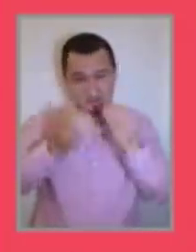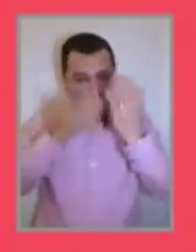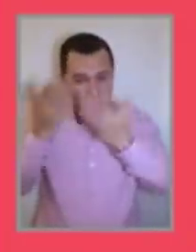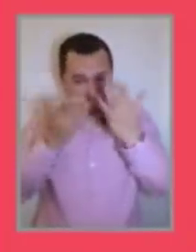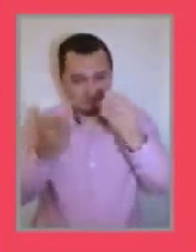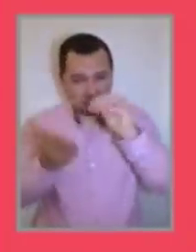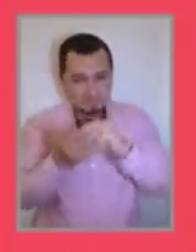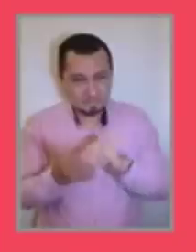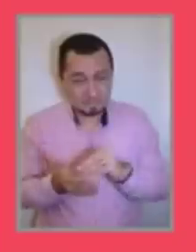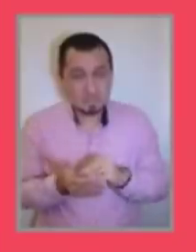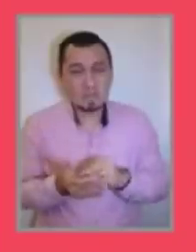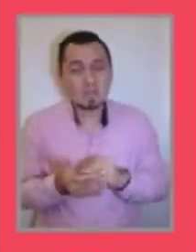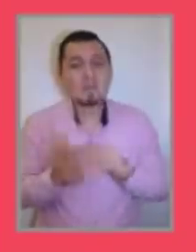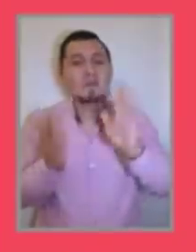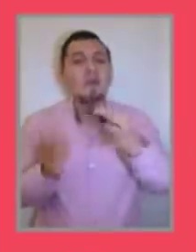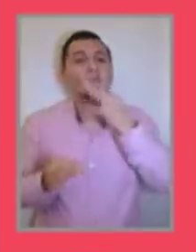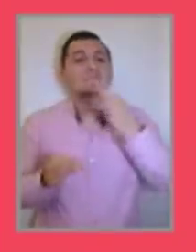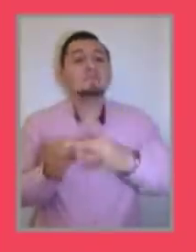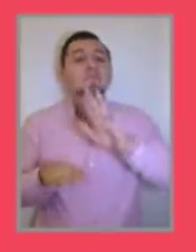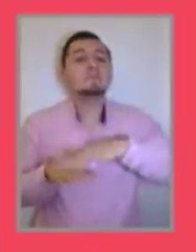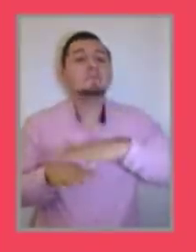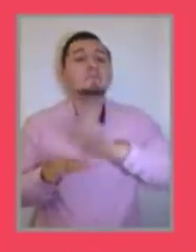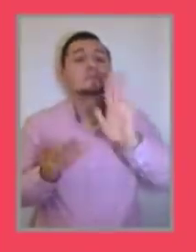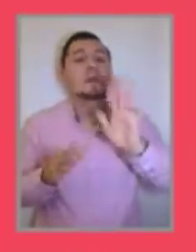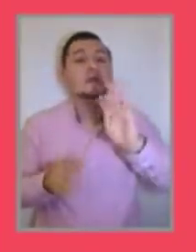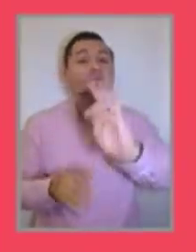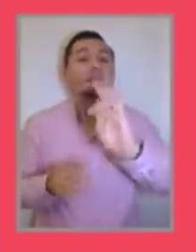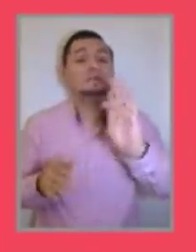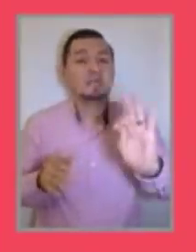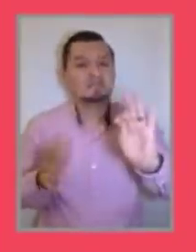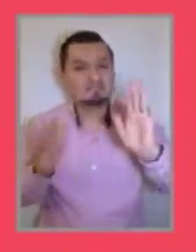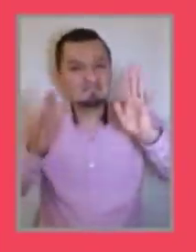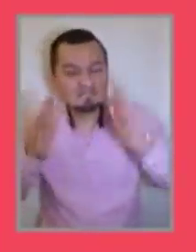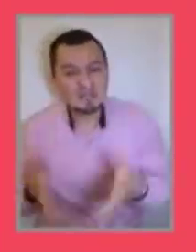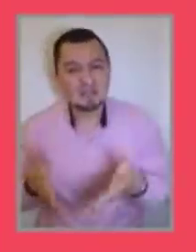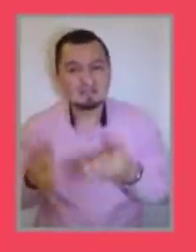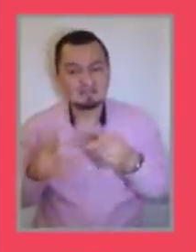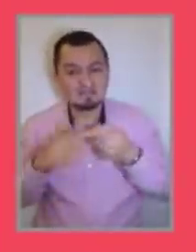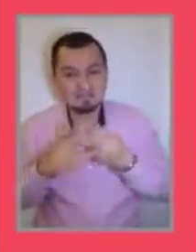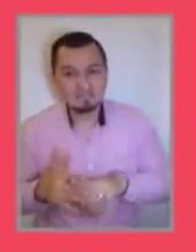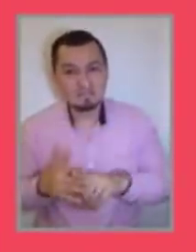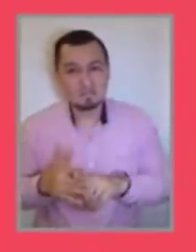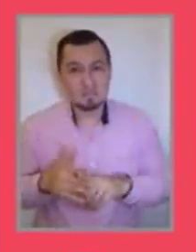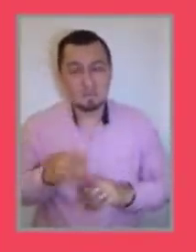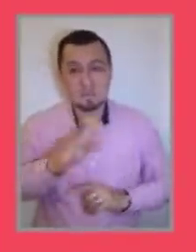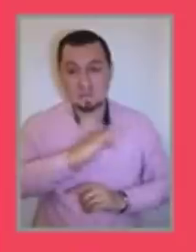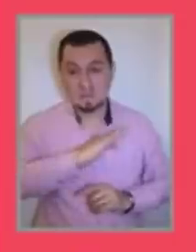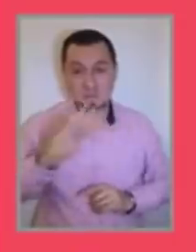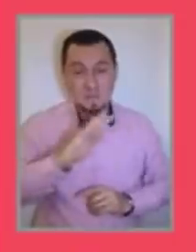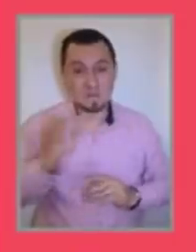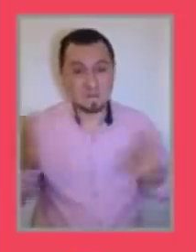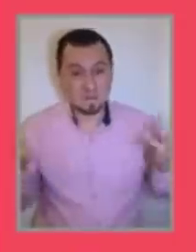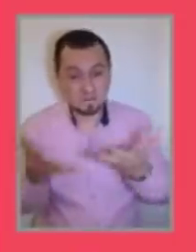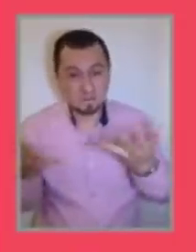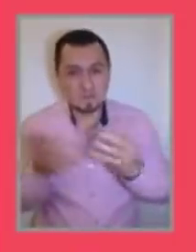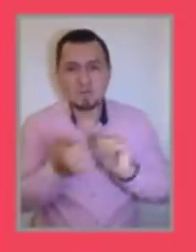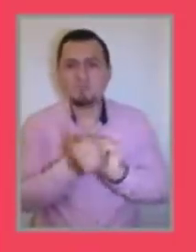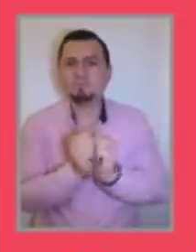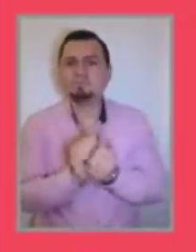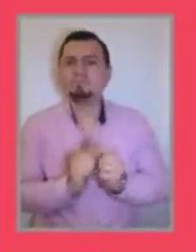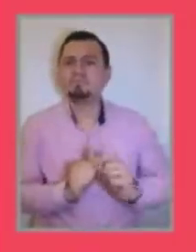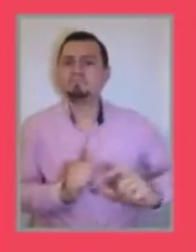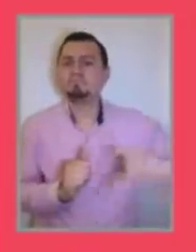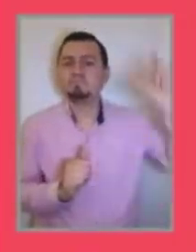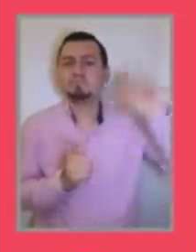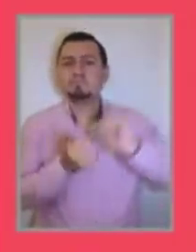fechas, que aclaremos, la UDG lo dijo, fechas tentativas, sujetas también a la evolución de la pandemia. Así